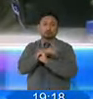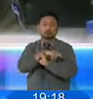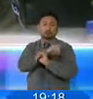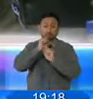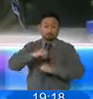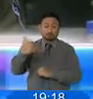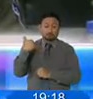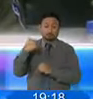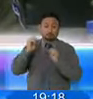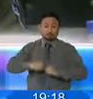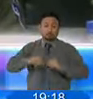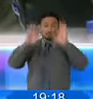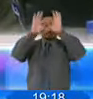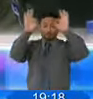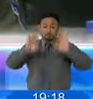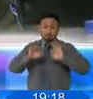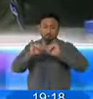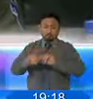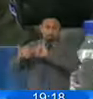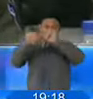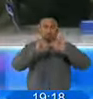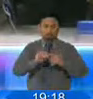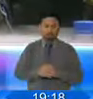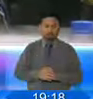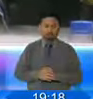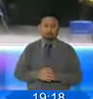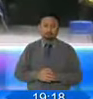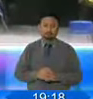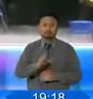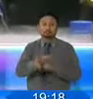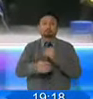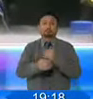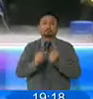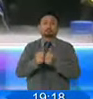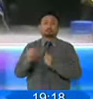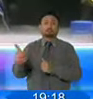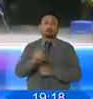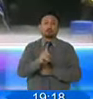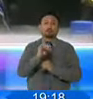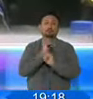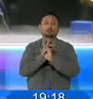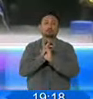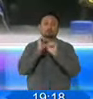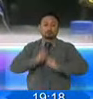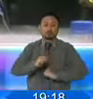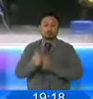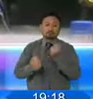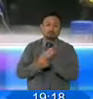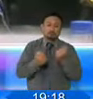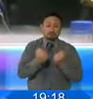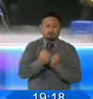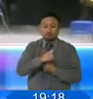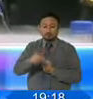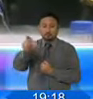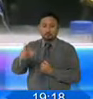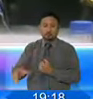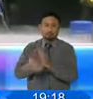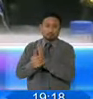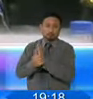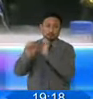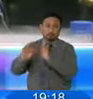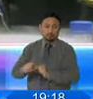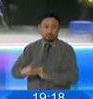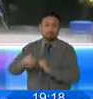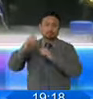y posee un formato homologado adicionalmente cada una de las instituciones ha venido fortaleciendo a su talento humano su infraestructura